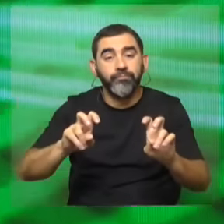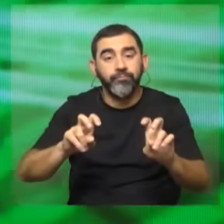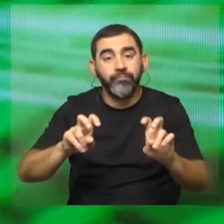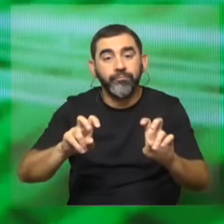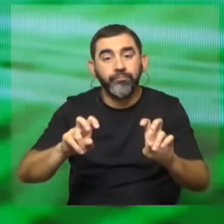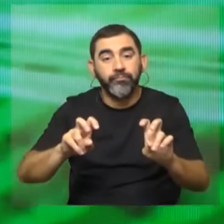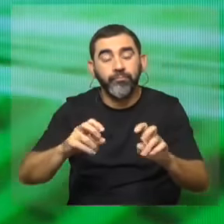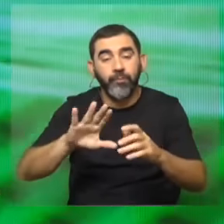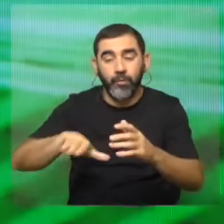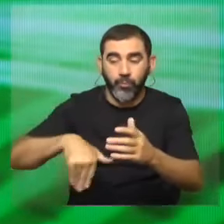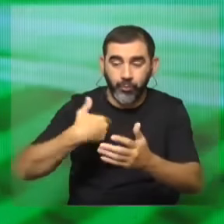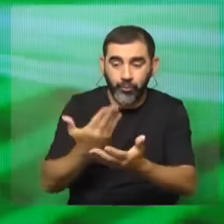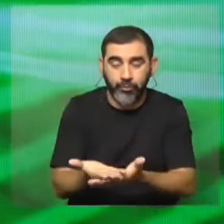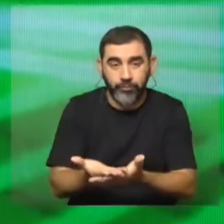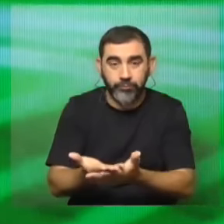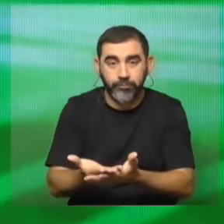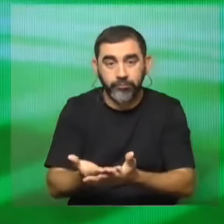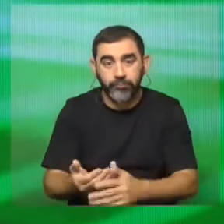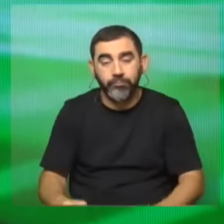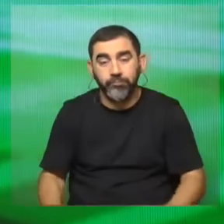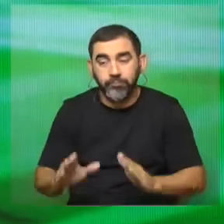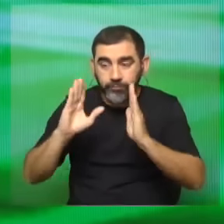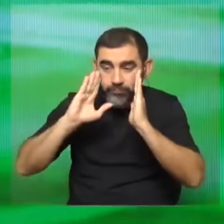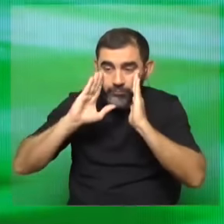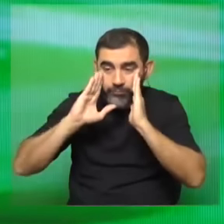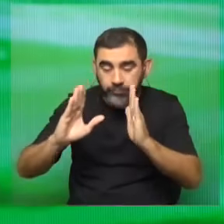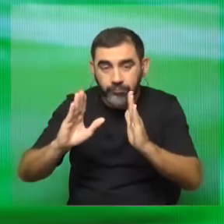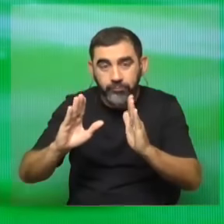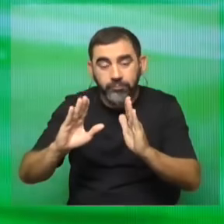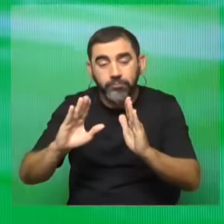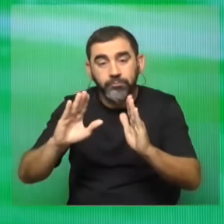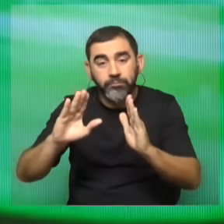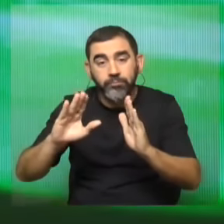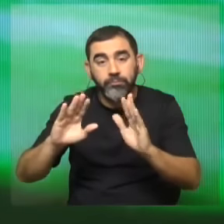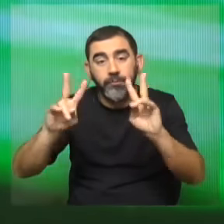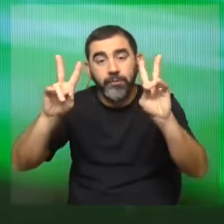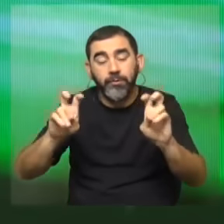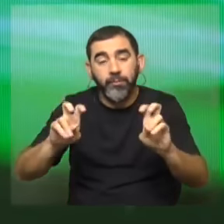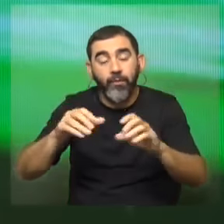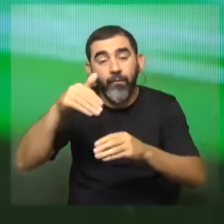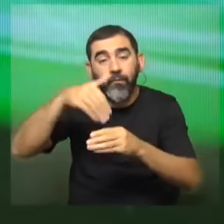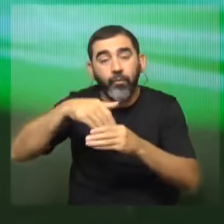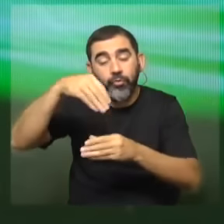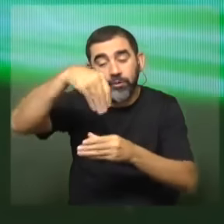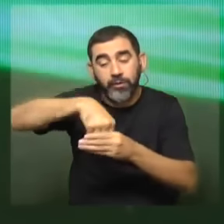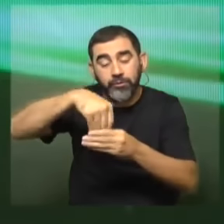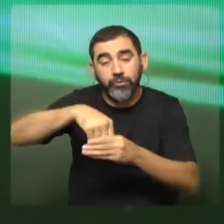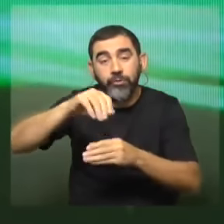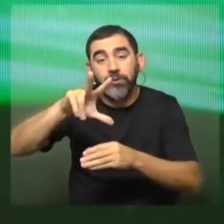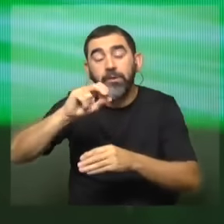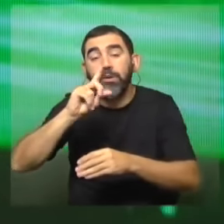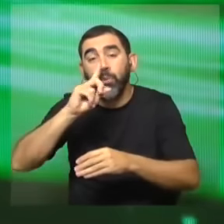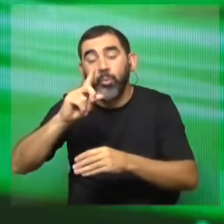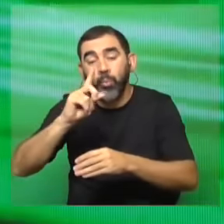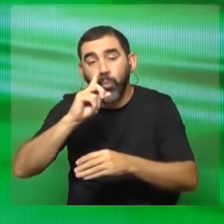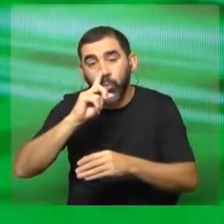de las propuestas porque nosotros nos vamos a enfocar estrictamente en lo que es una elección interna la del 30 de junio y vamos